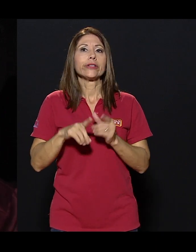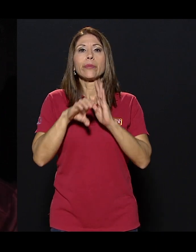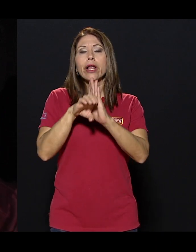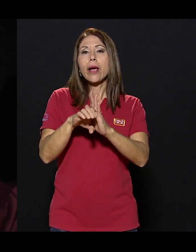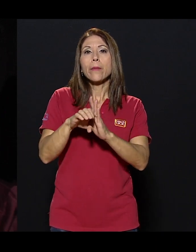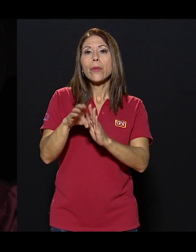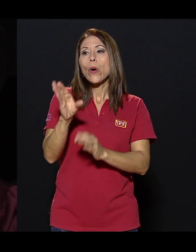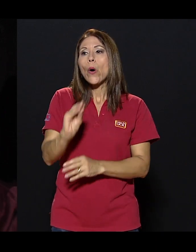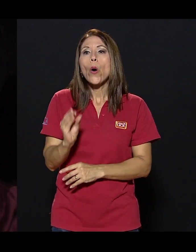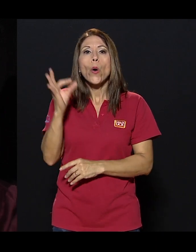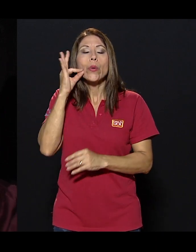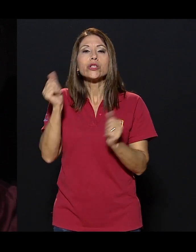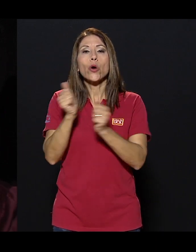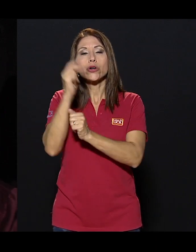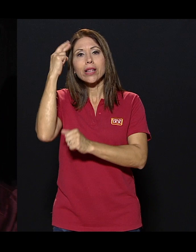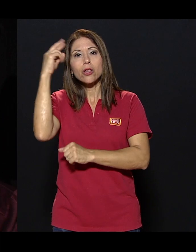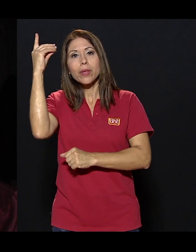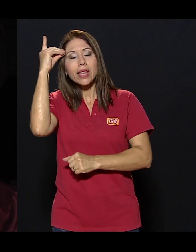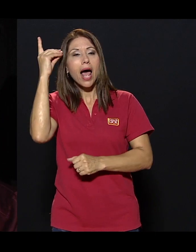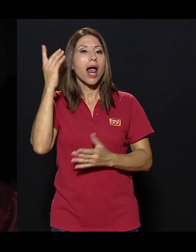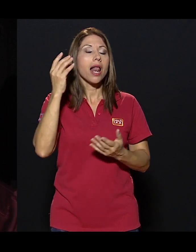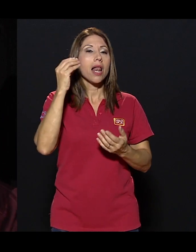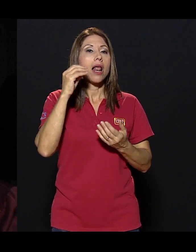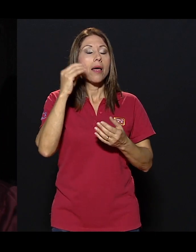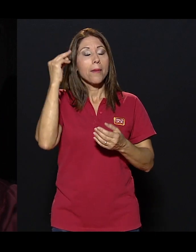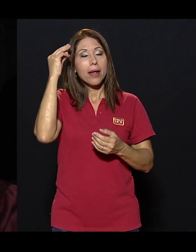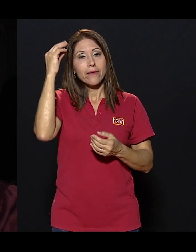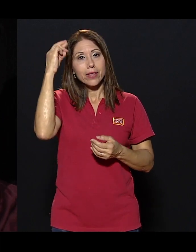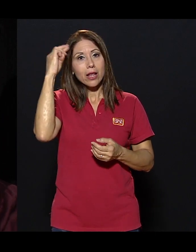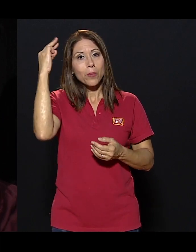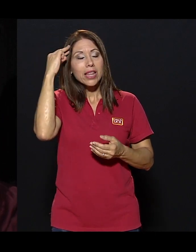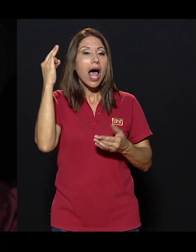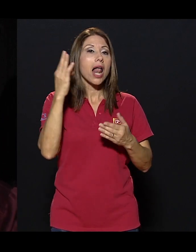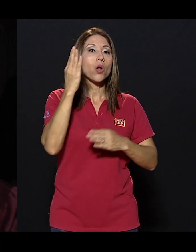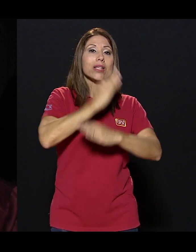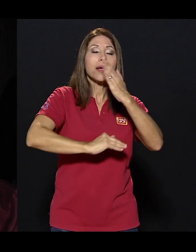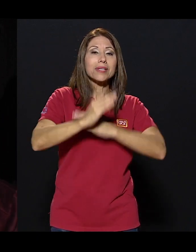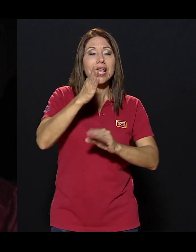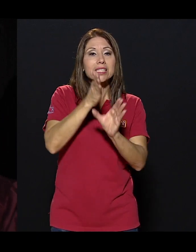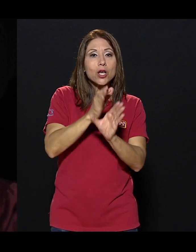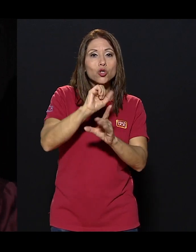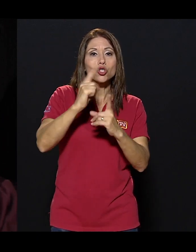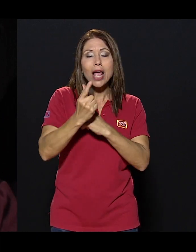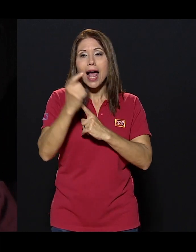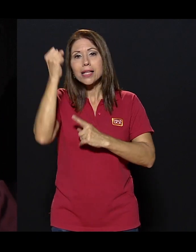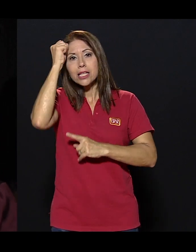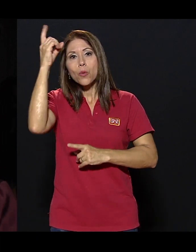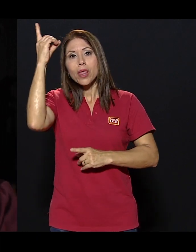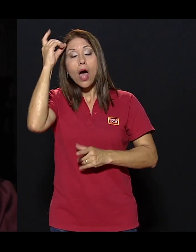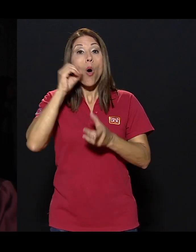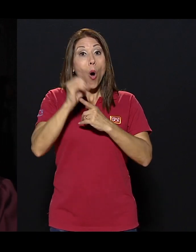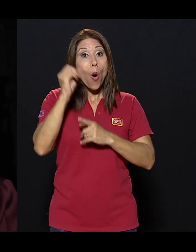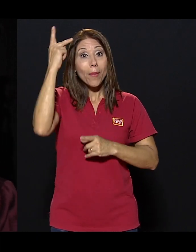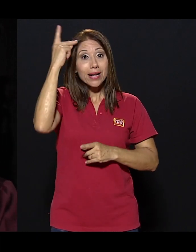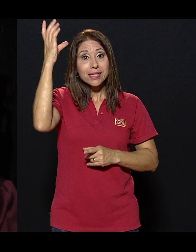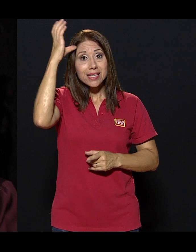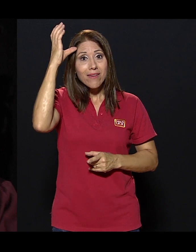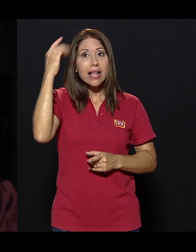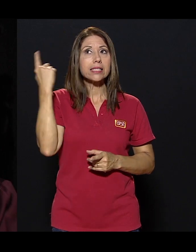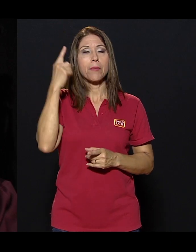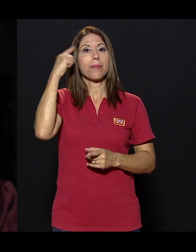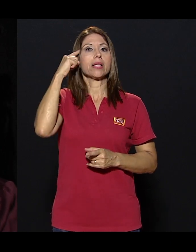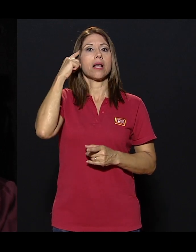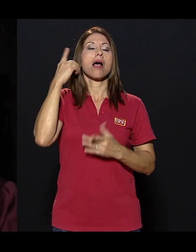Entonces, si son chicas con retardo mental, si son chicas con discapacidad psicosocial, con síndrome de Down, inclusive con parálisis cerebral, la opción